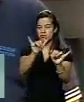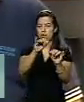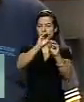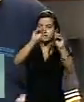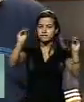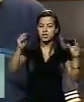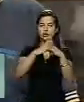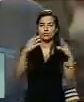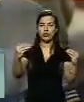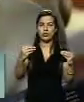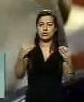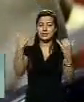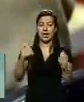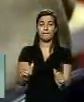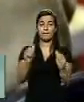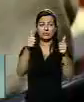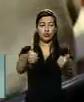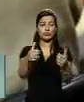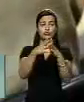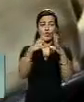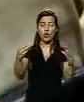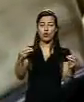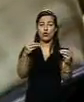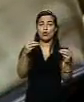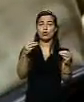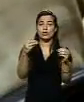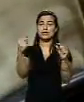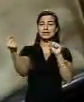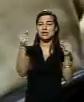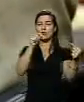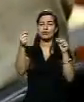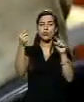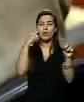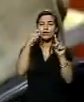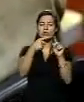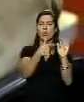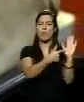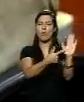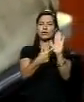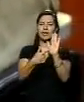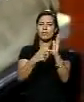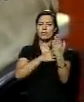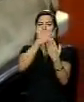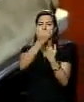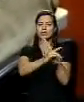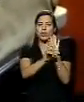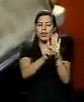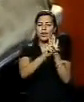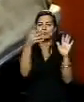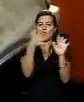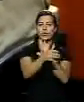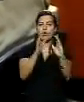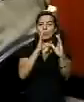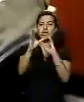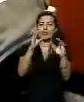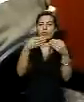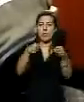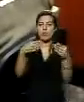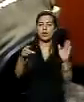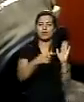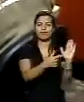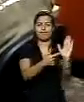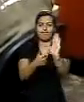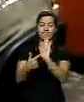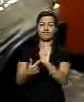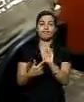se dio inicio pues a lo que es el despliegue para dar a conocer el anteproyecto de ley de la comunicación popular y